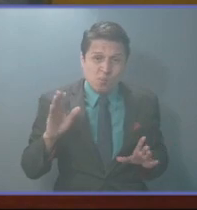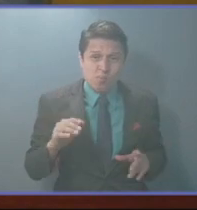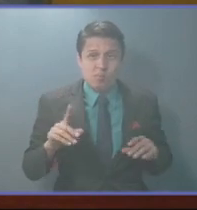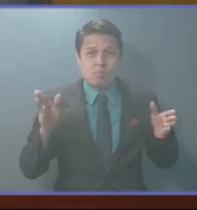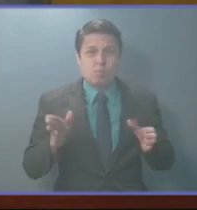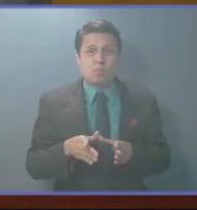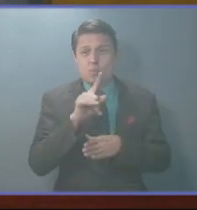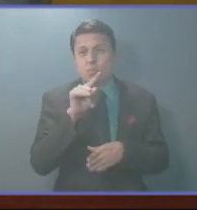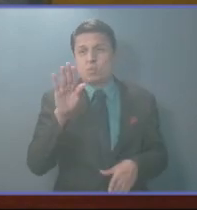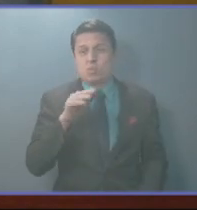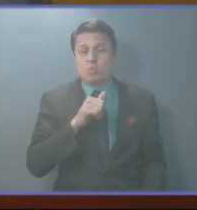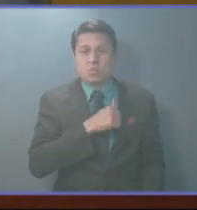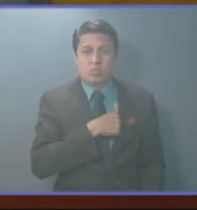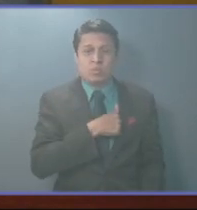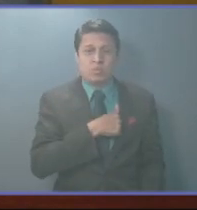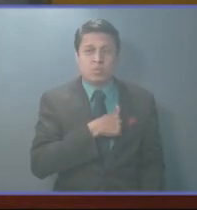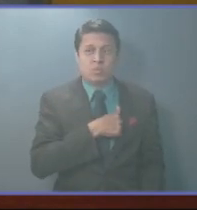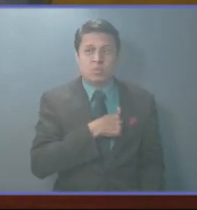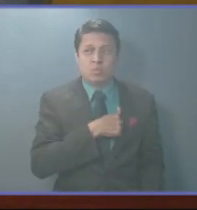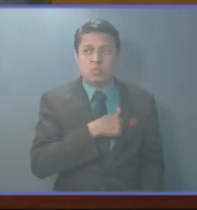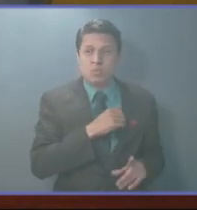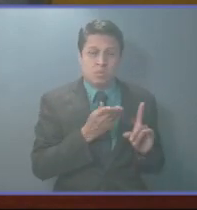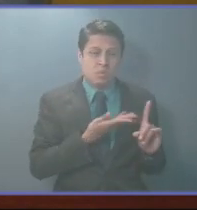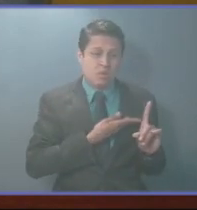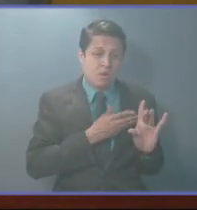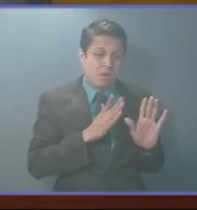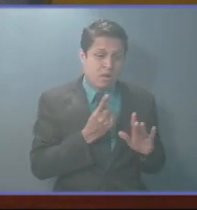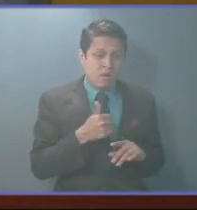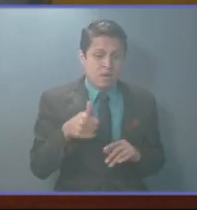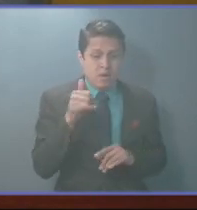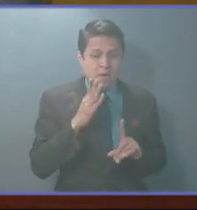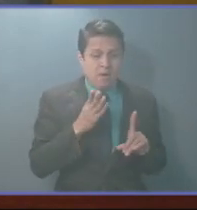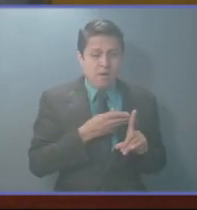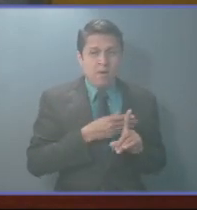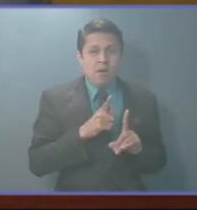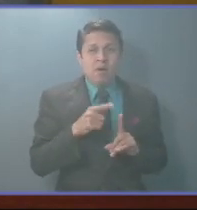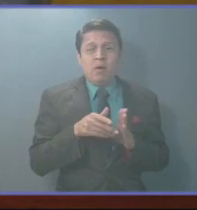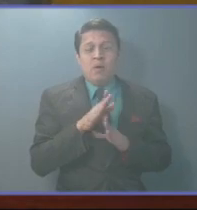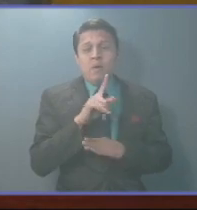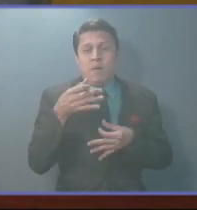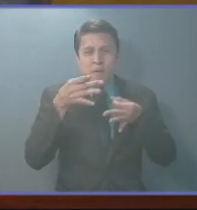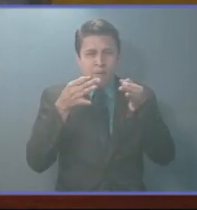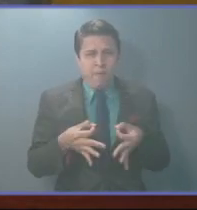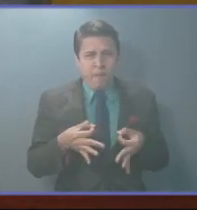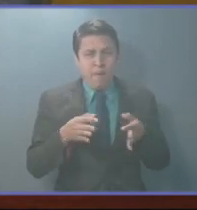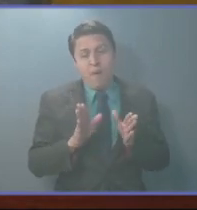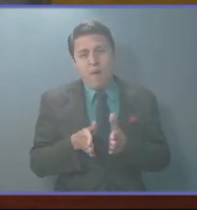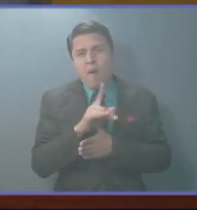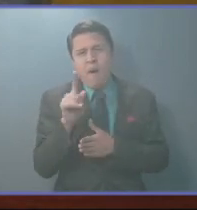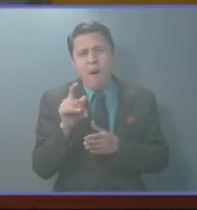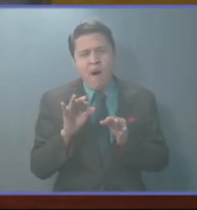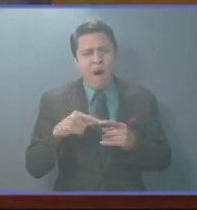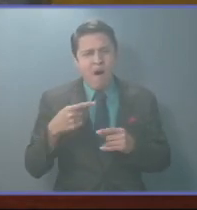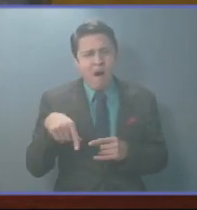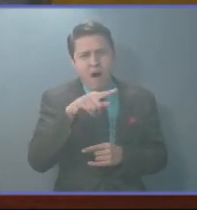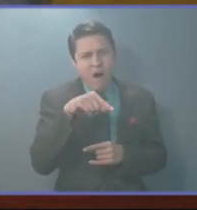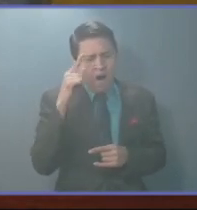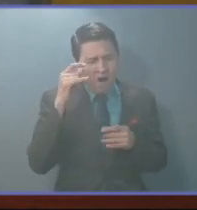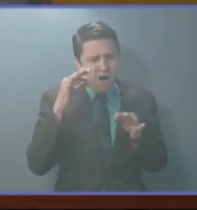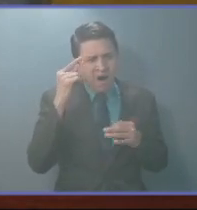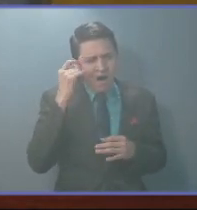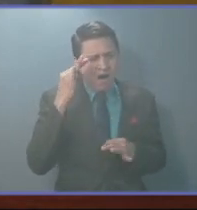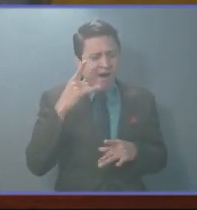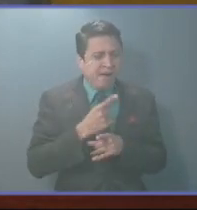organismos correspondientes la de funcionarios de instituciones oficiales autónomas cuando así lo estime